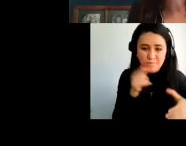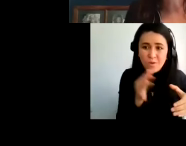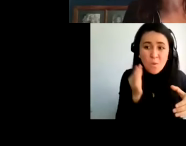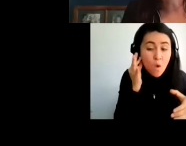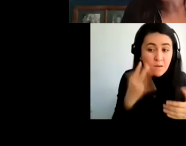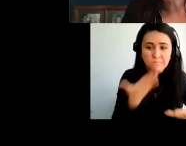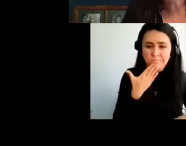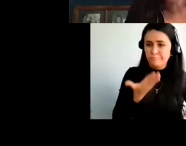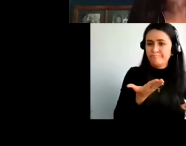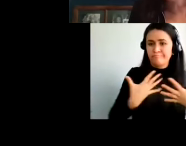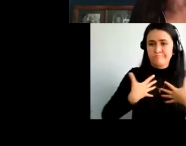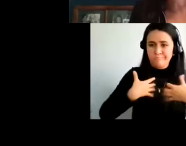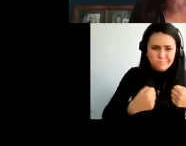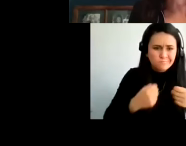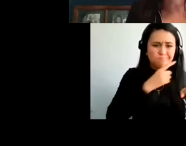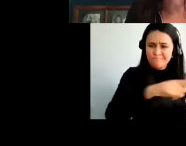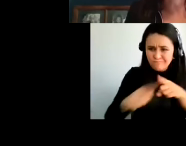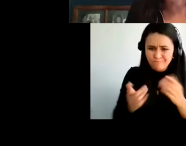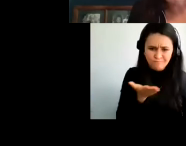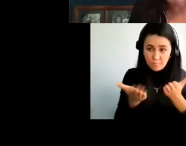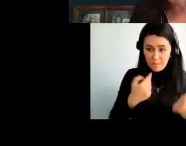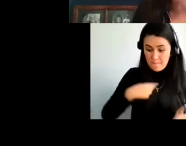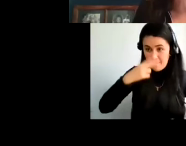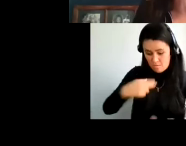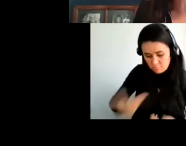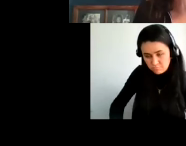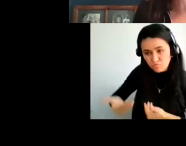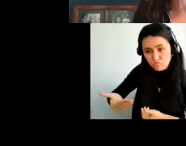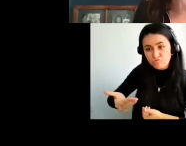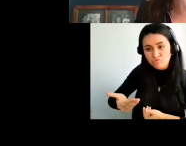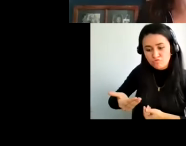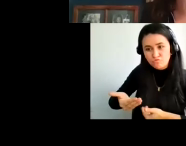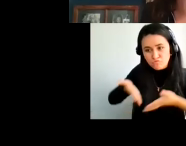que son prioritarios para ellas y para sus hijos e hijas.